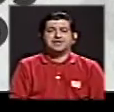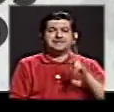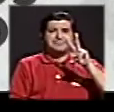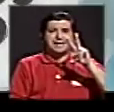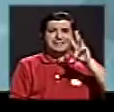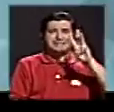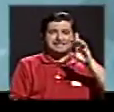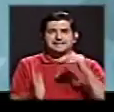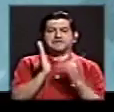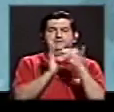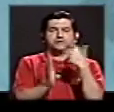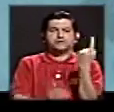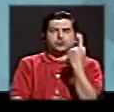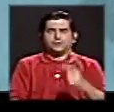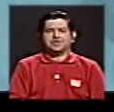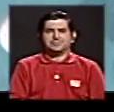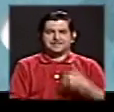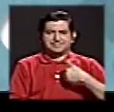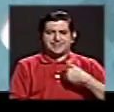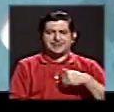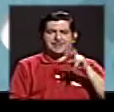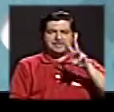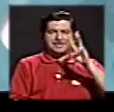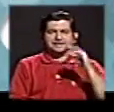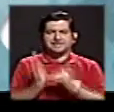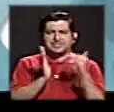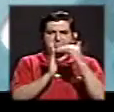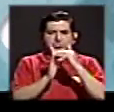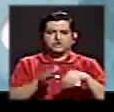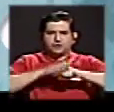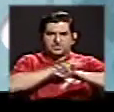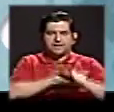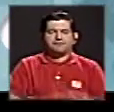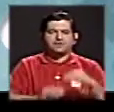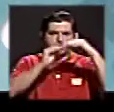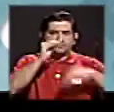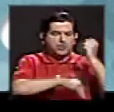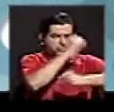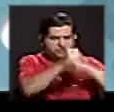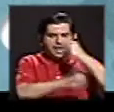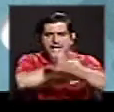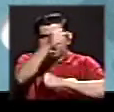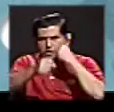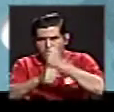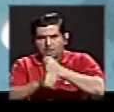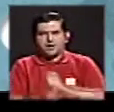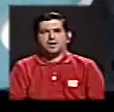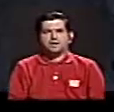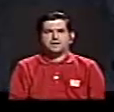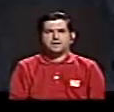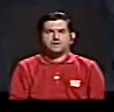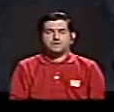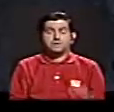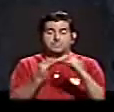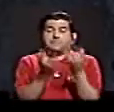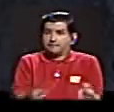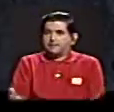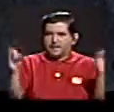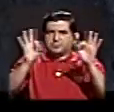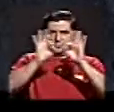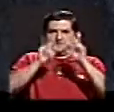26 millones y habría 26 millones de abortos menos cada año. Lo que es aún más